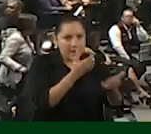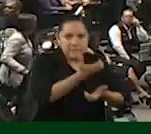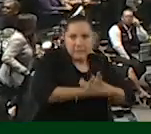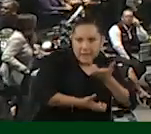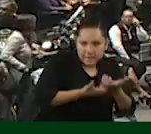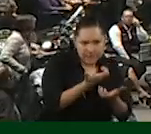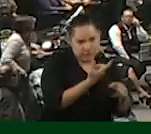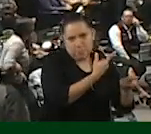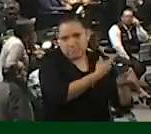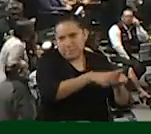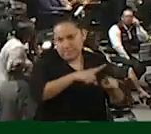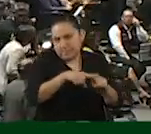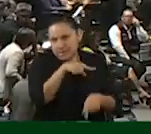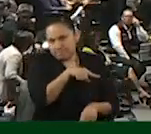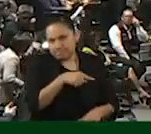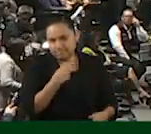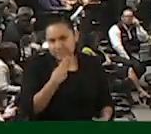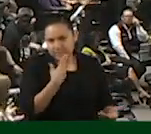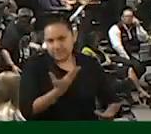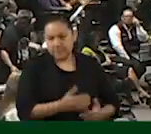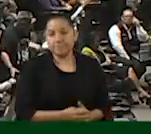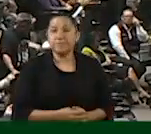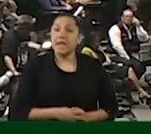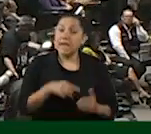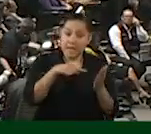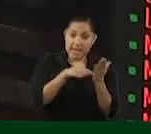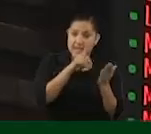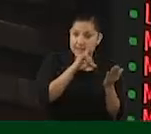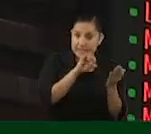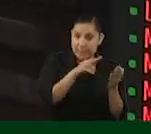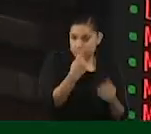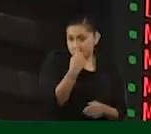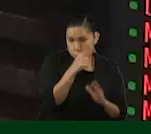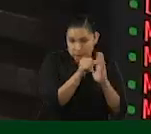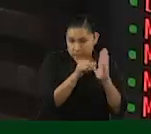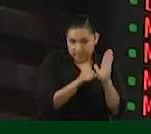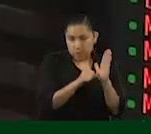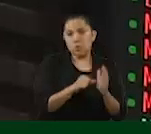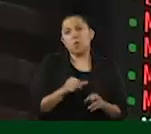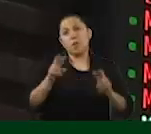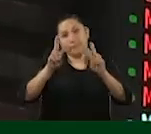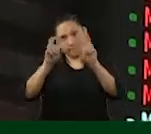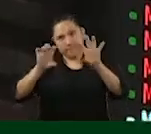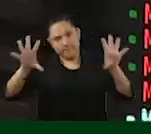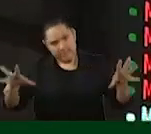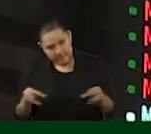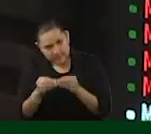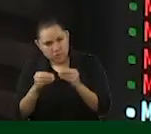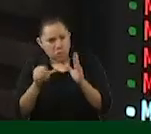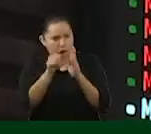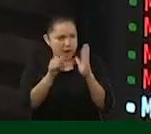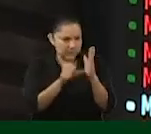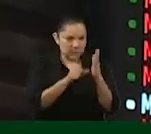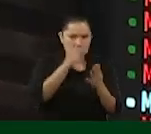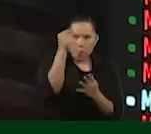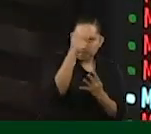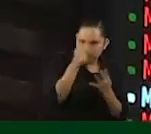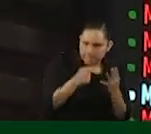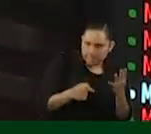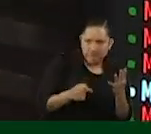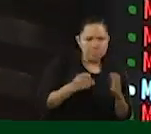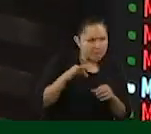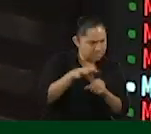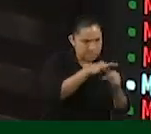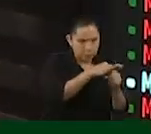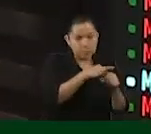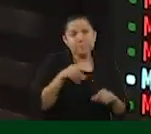Pues debido a que el dictamen consta de un solo artículo, se debatió en lo general y en lo particular en un solo acto. De las reservas presentadas, ninguna